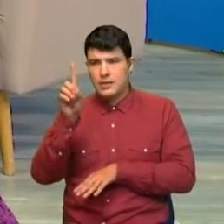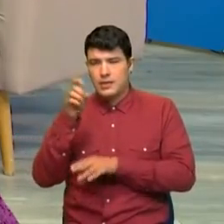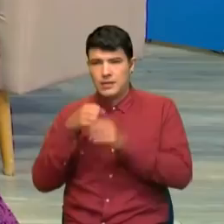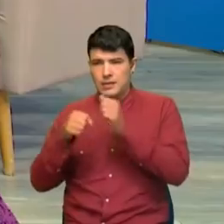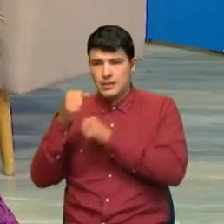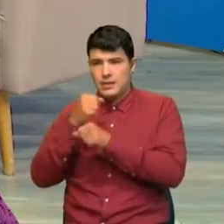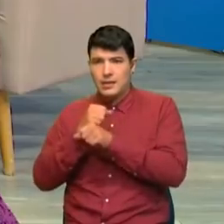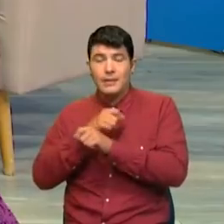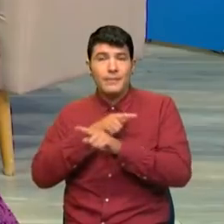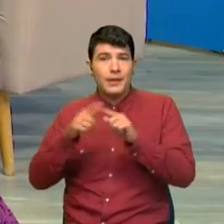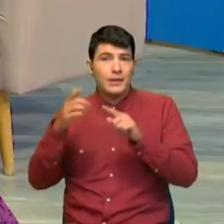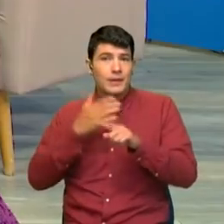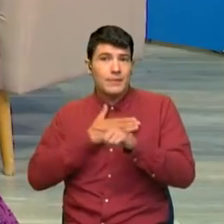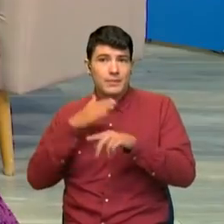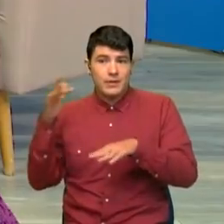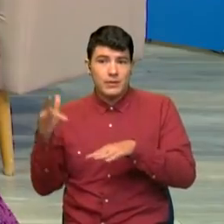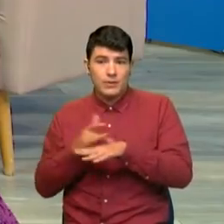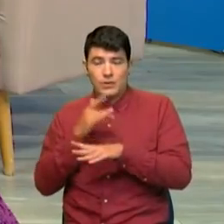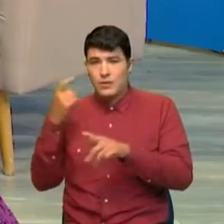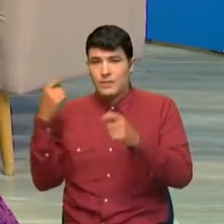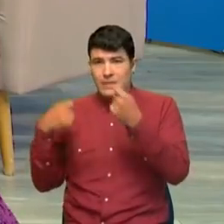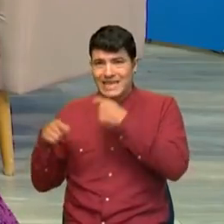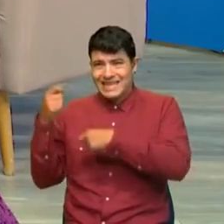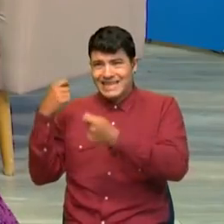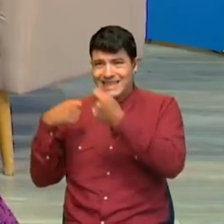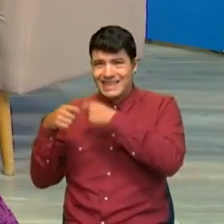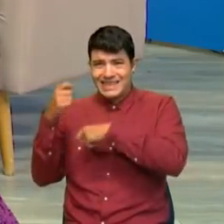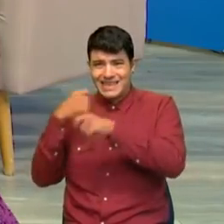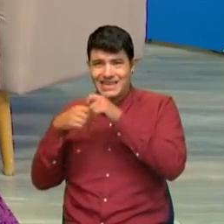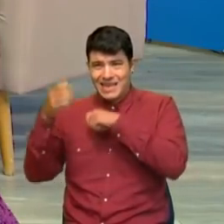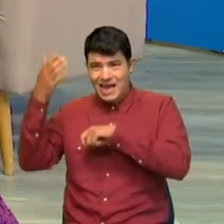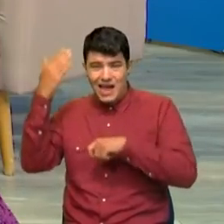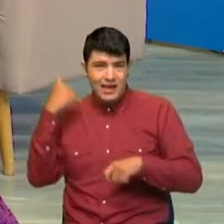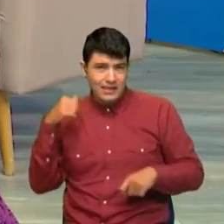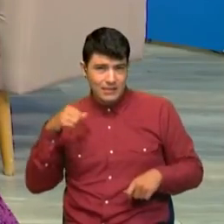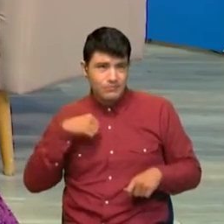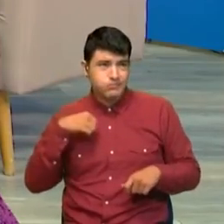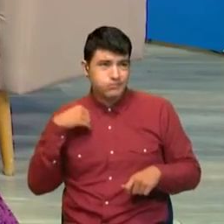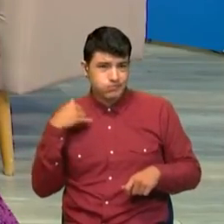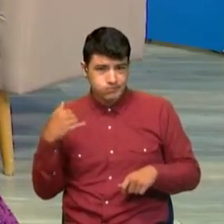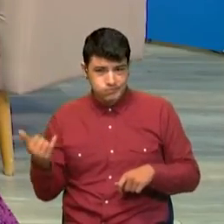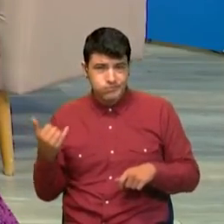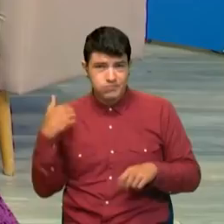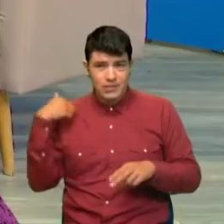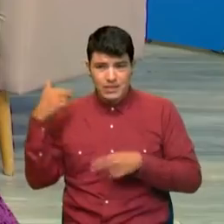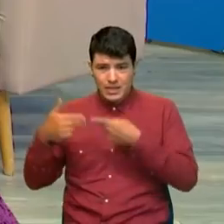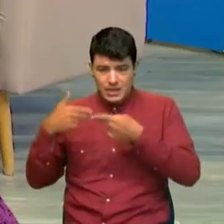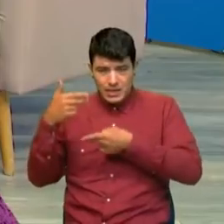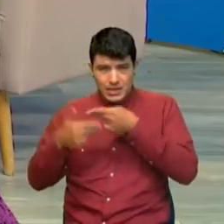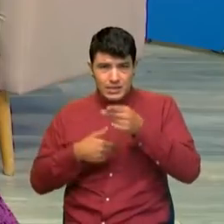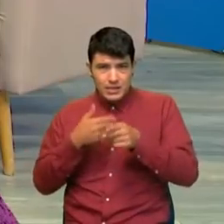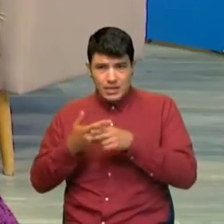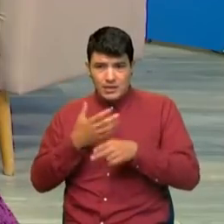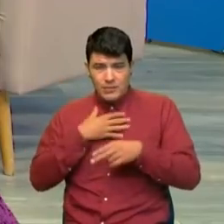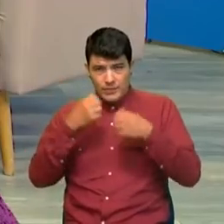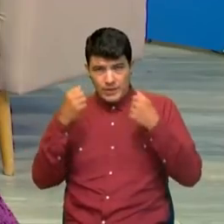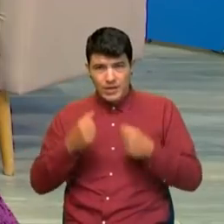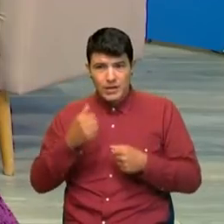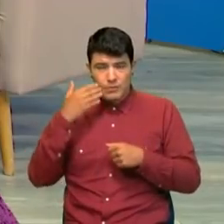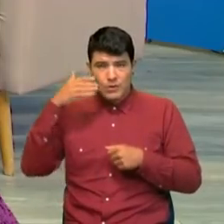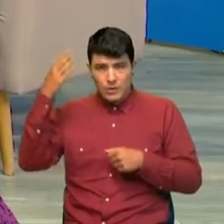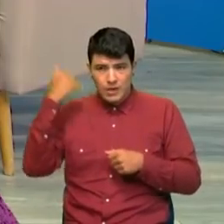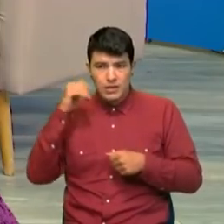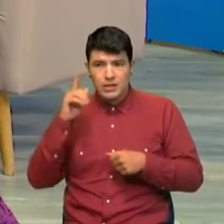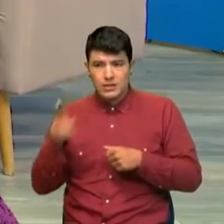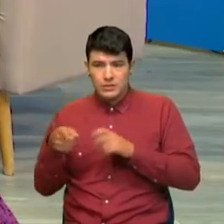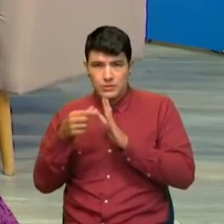pero yo me tocó que vender lo que tenía de herencia, o sea, la propiedad que tenía yo en vida